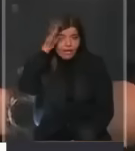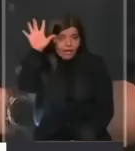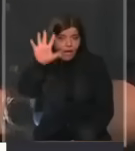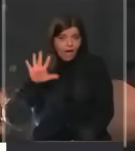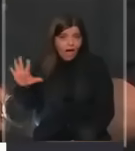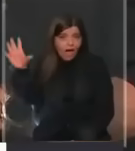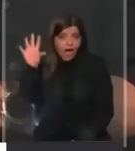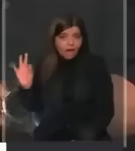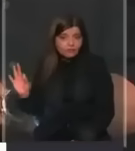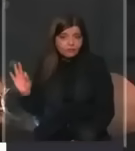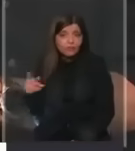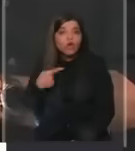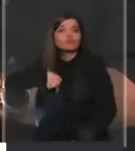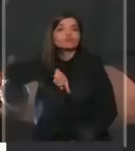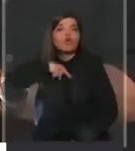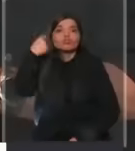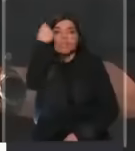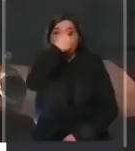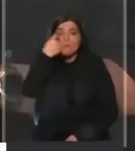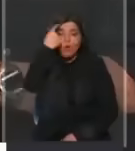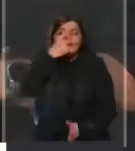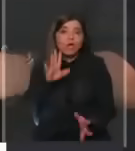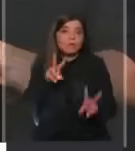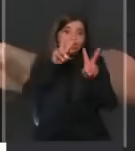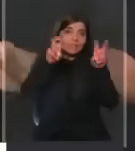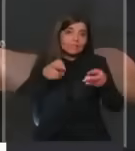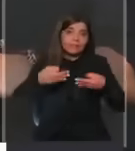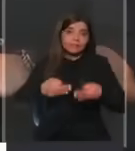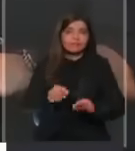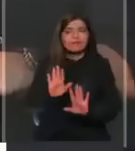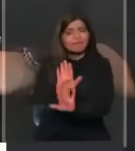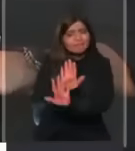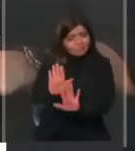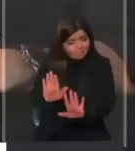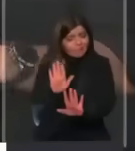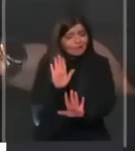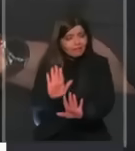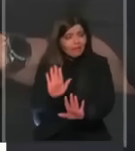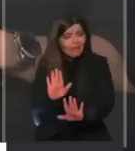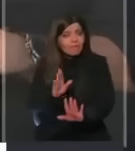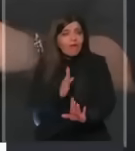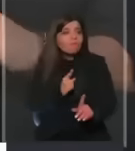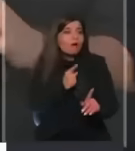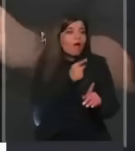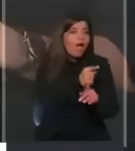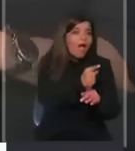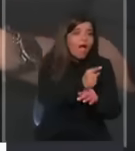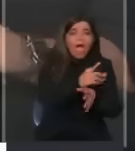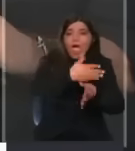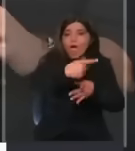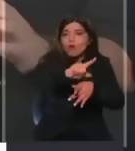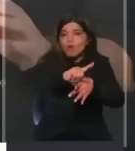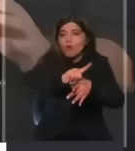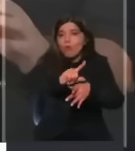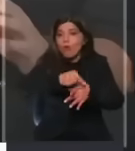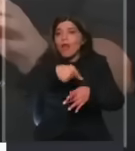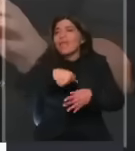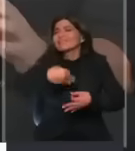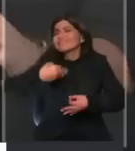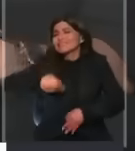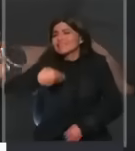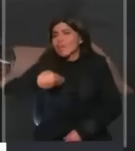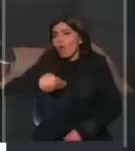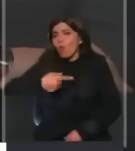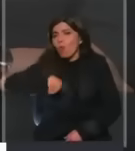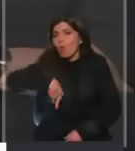porque nosotros estábamos igual preocupados por el tema de la seguridad, me dijo, no, vamos a ir a este Omo Valley, ¿cierto? Que esta es la parte más segura